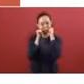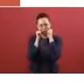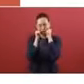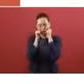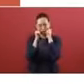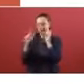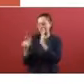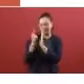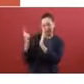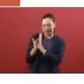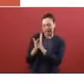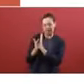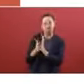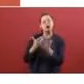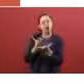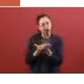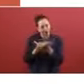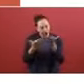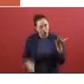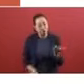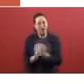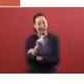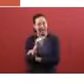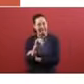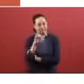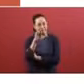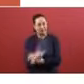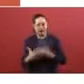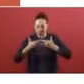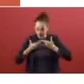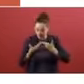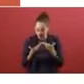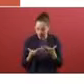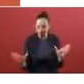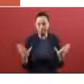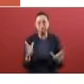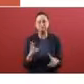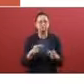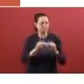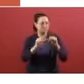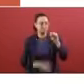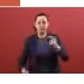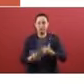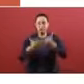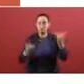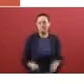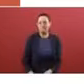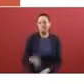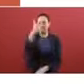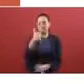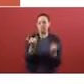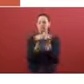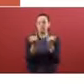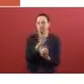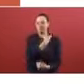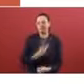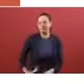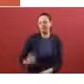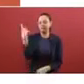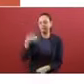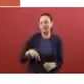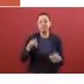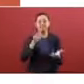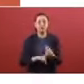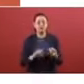pública, de la cuarta transformación que nos exige el momento histórico y el presidente de la República, es que ninguno de los 19 miembros